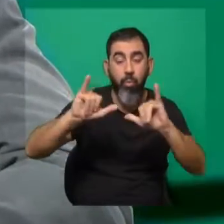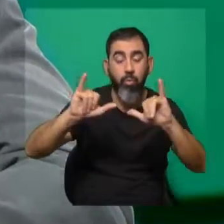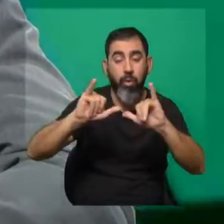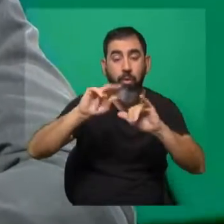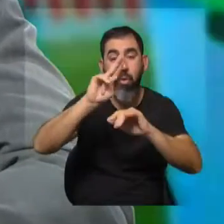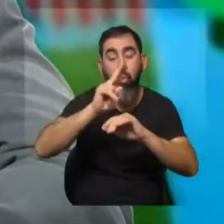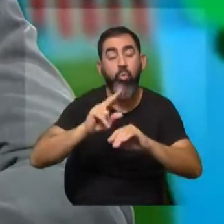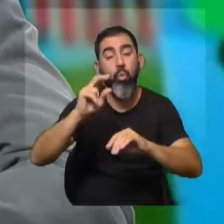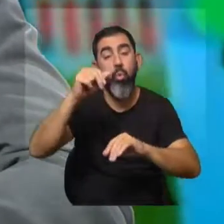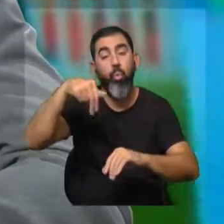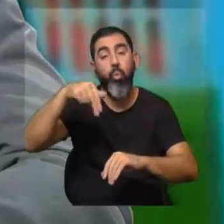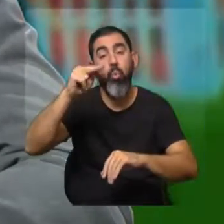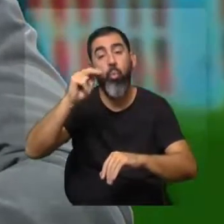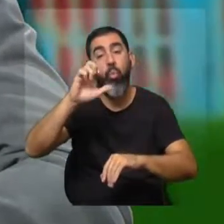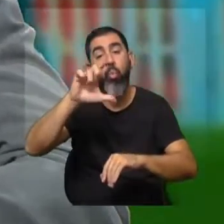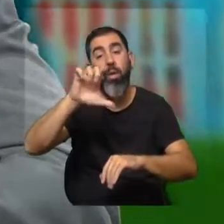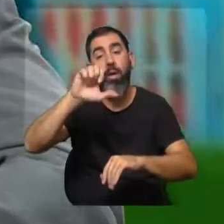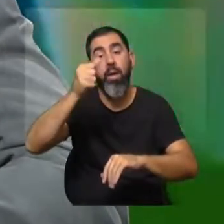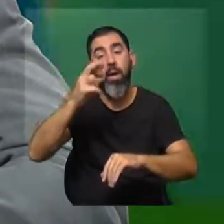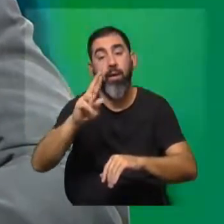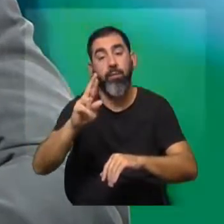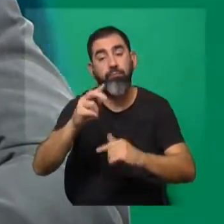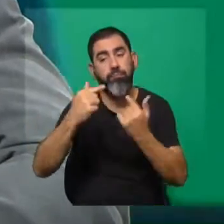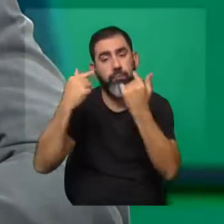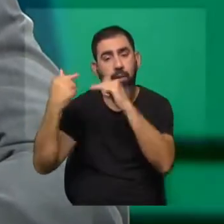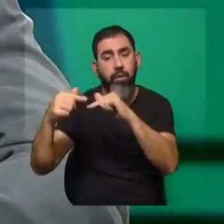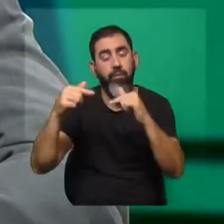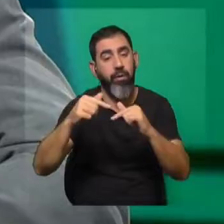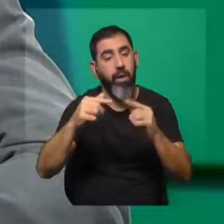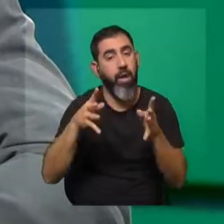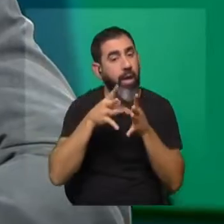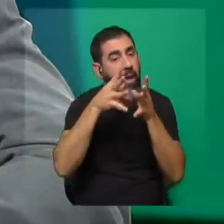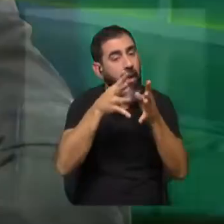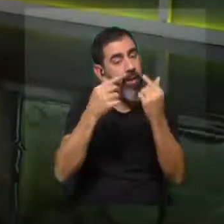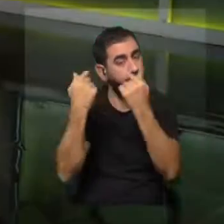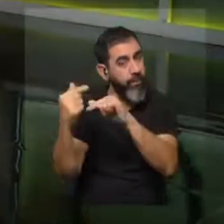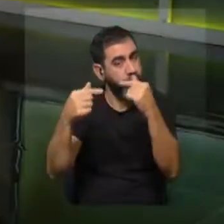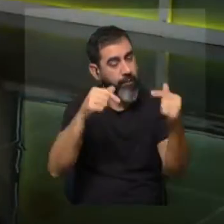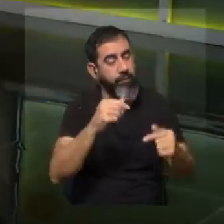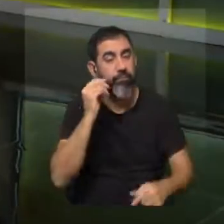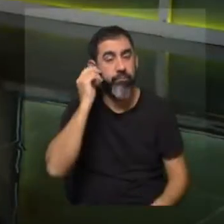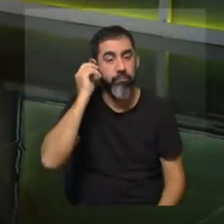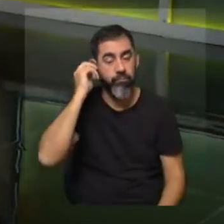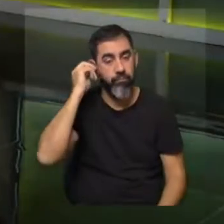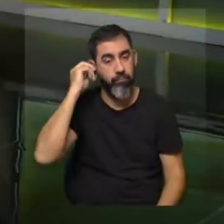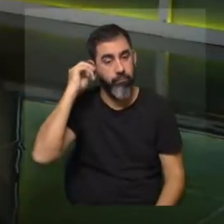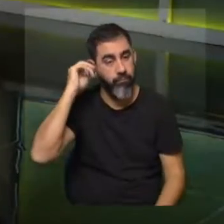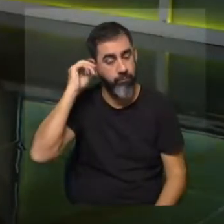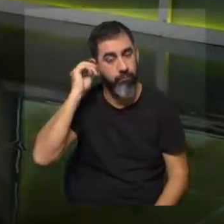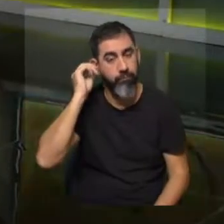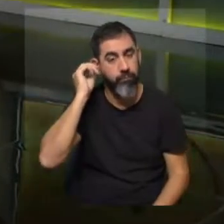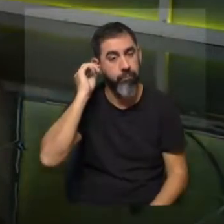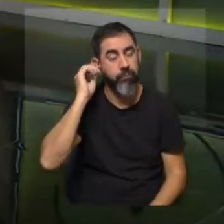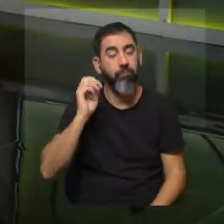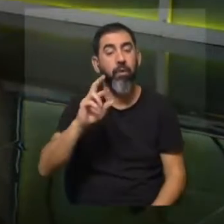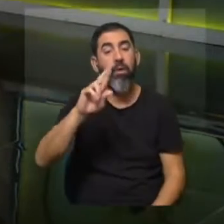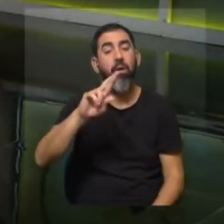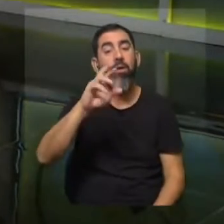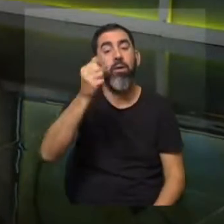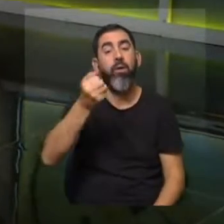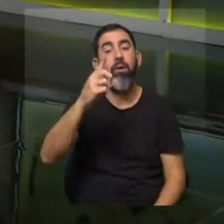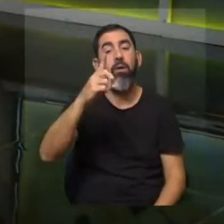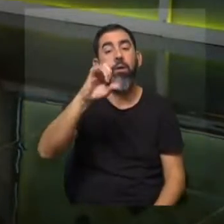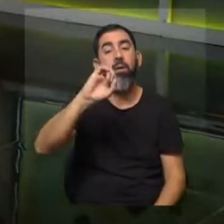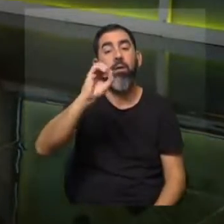aplicaciones nucleares en contraposición con los usos bélicos. Correcto. Las radiaciones, a lo que denominamos radiaciones, que bueno,